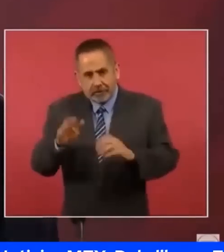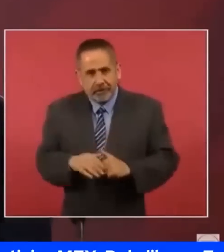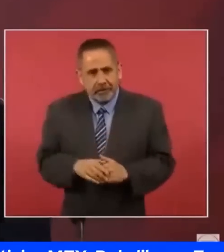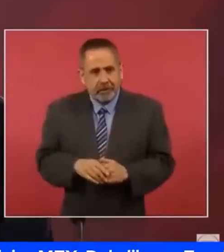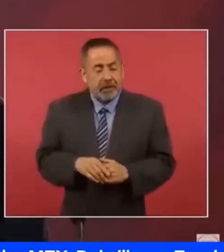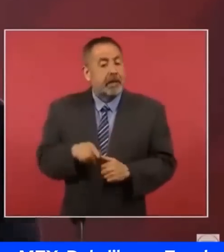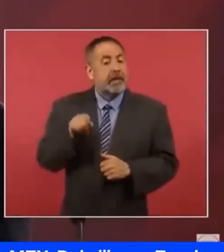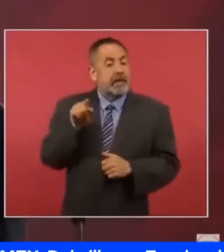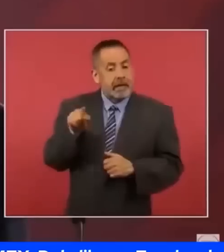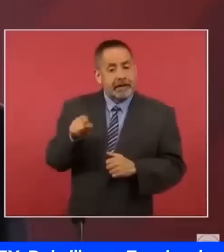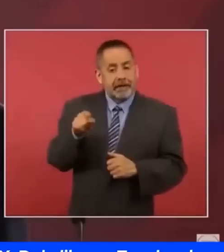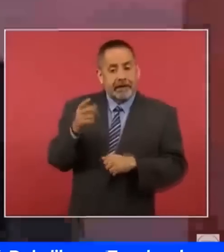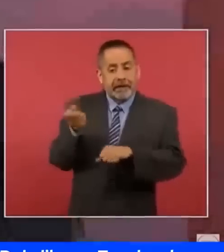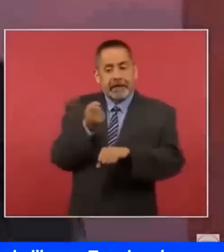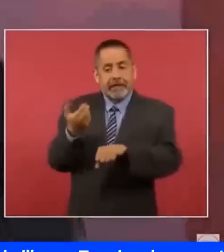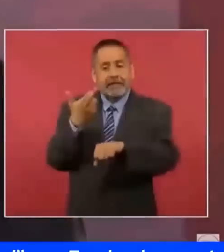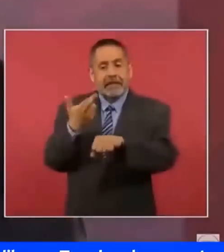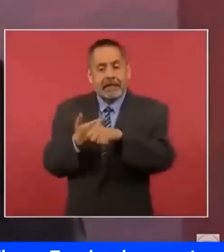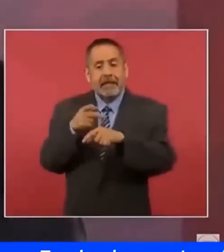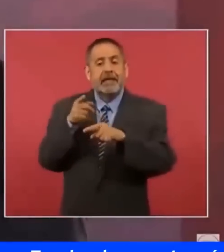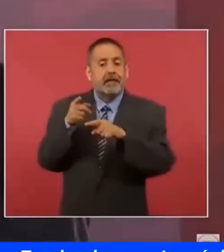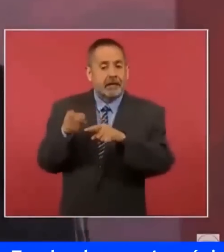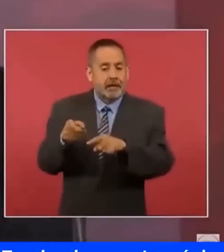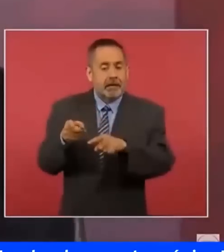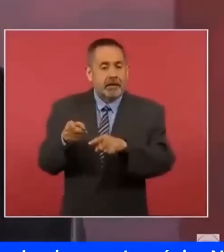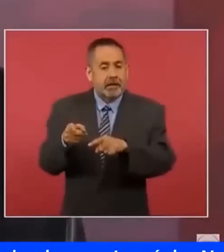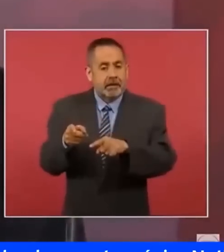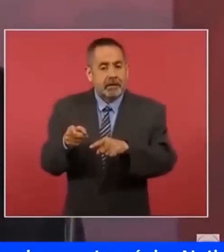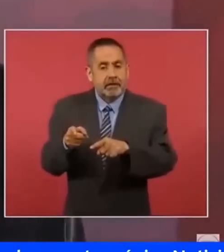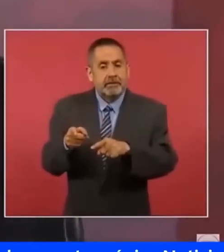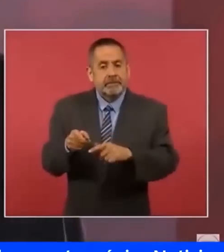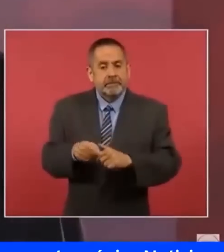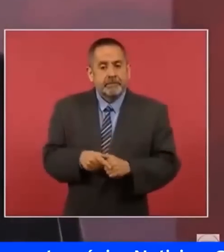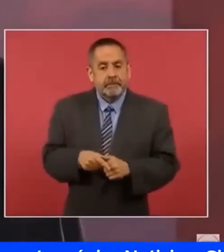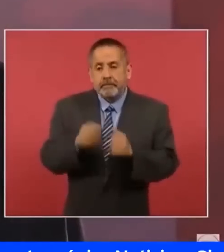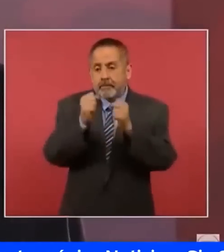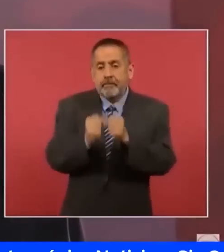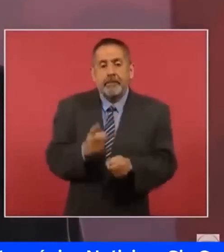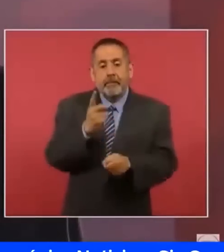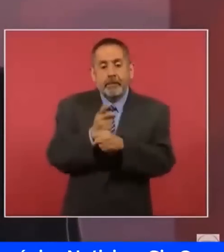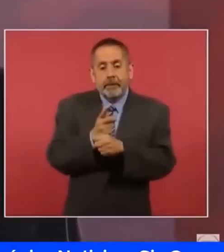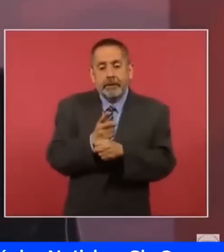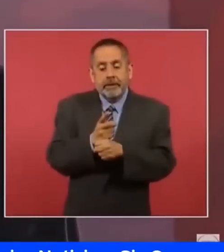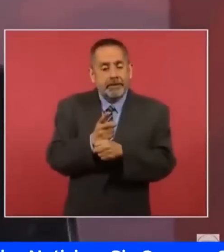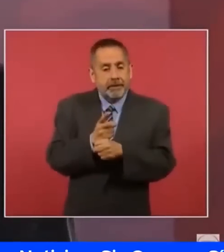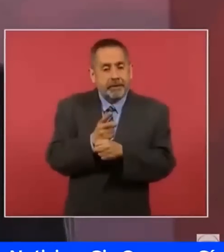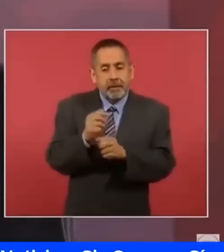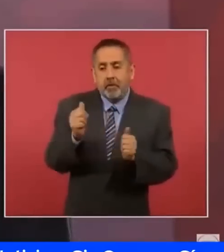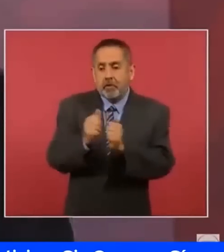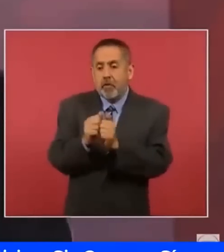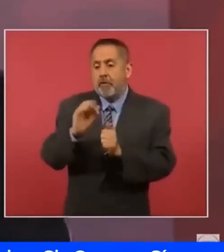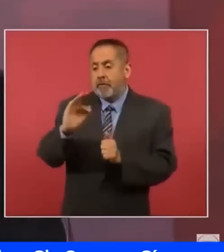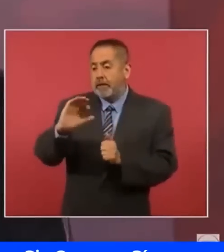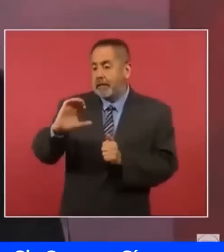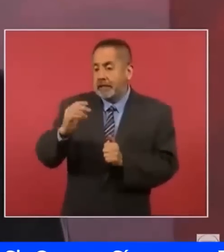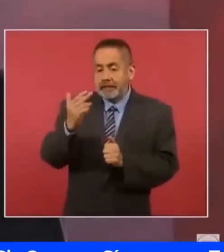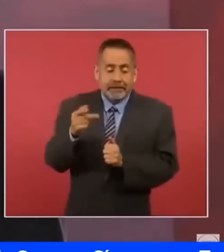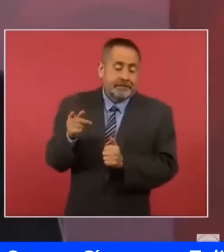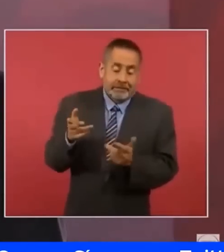Y fue secretario, sí, de Seguridad Pública de Calderón.